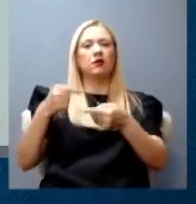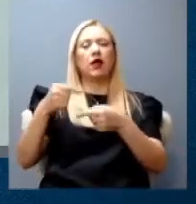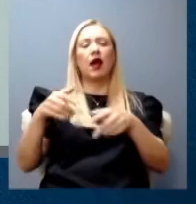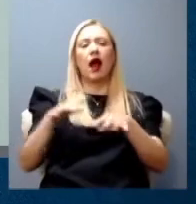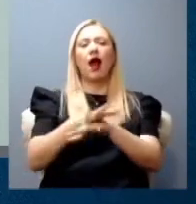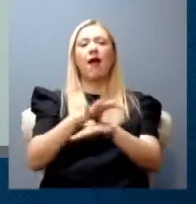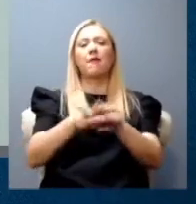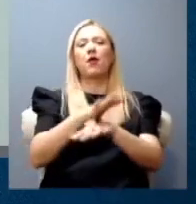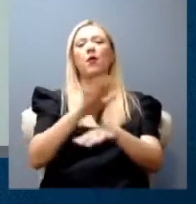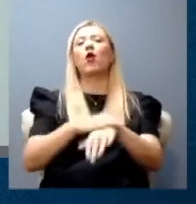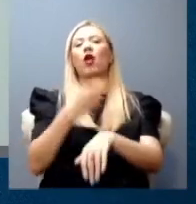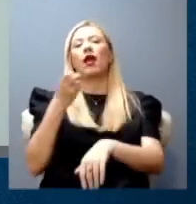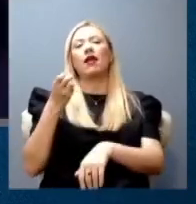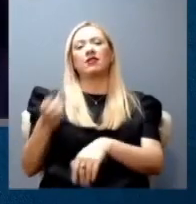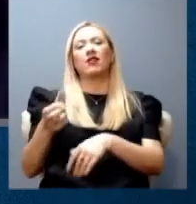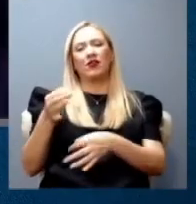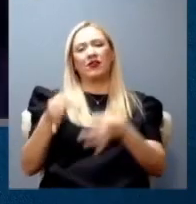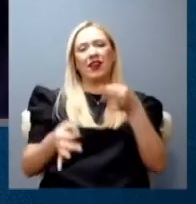recuerdan.